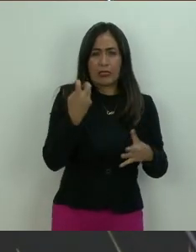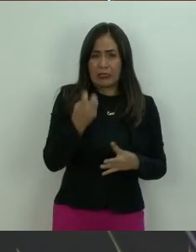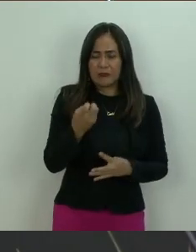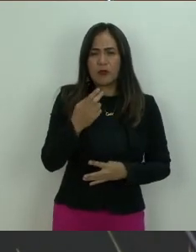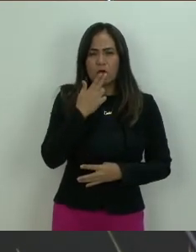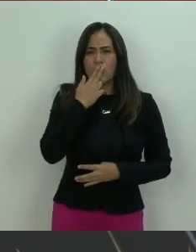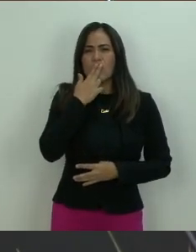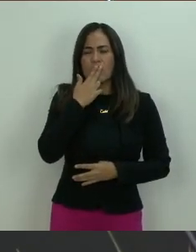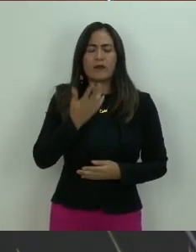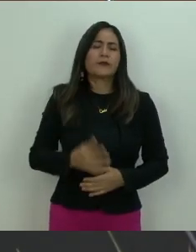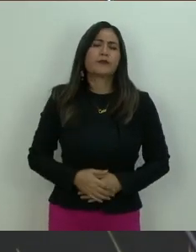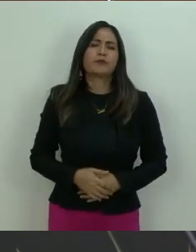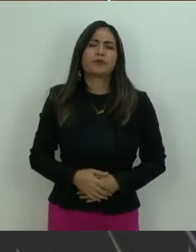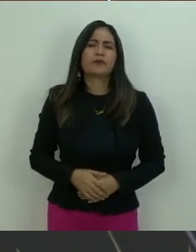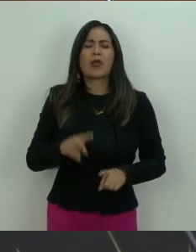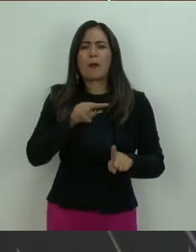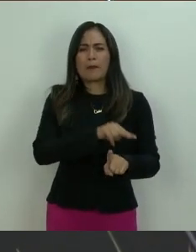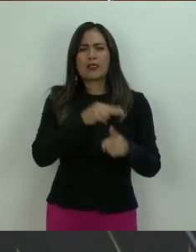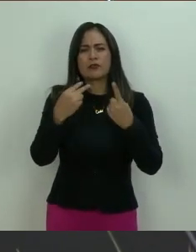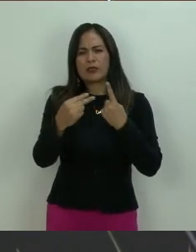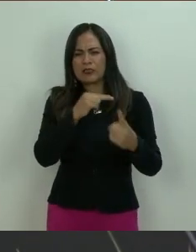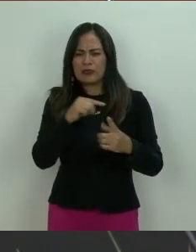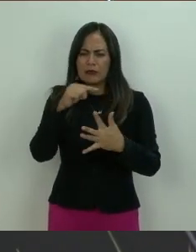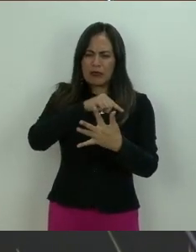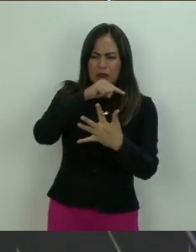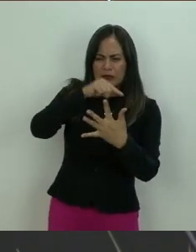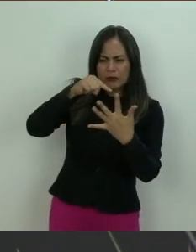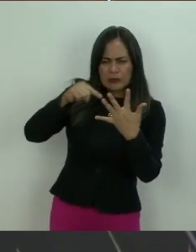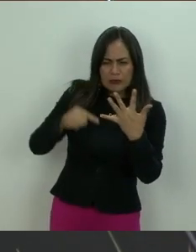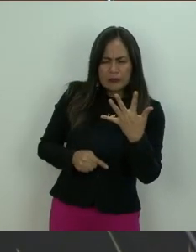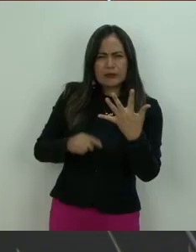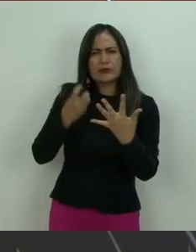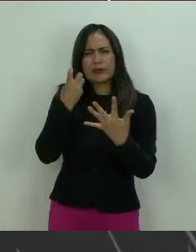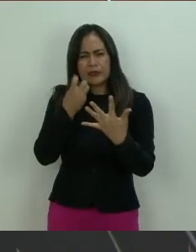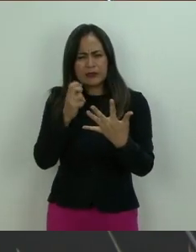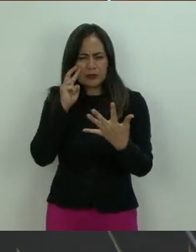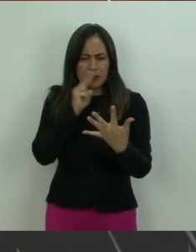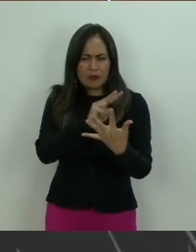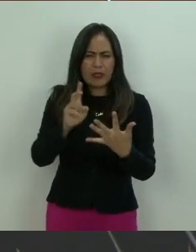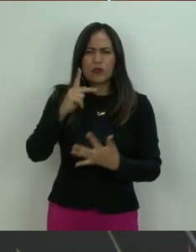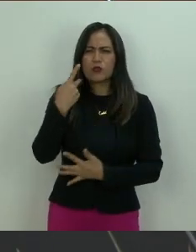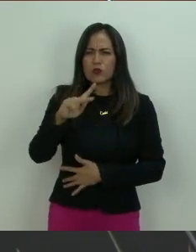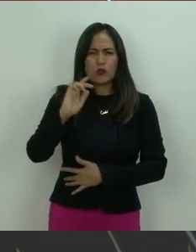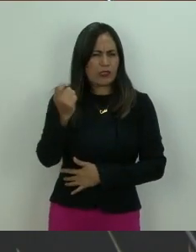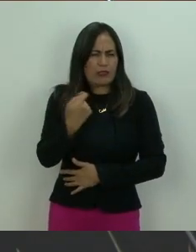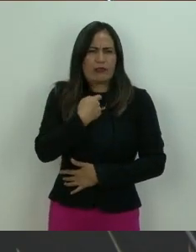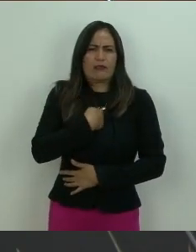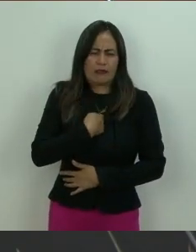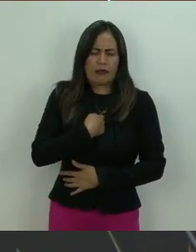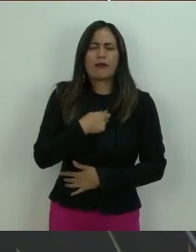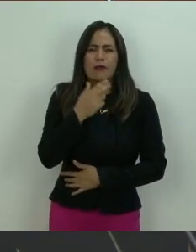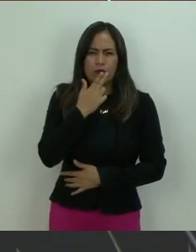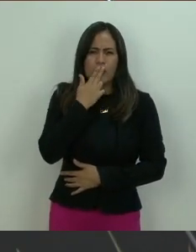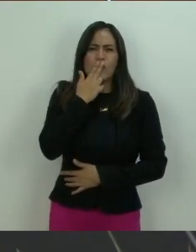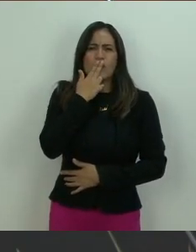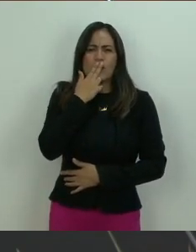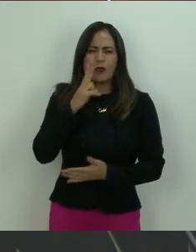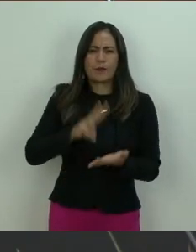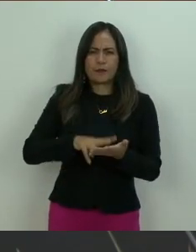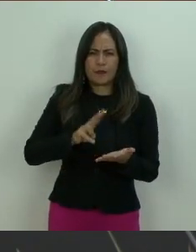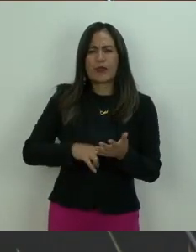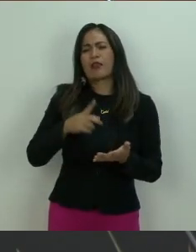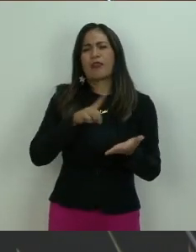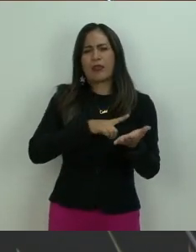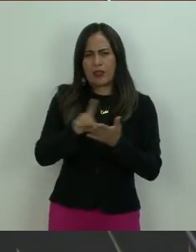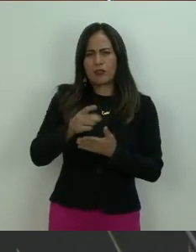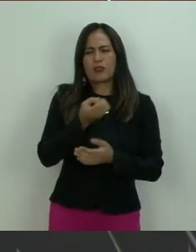Una perspectiva multidisciplinaria, por su parte, exige la apreciación de su identidad multifacética y la forma en que el derecho, la salud,